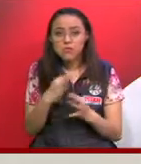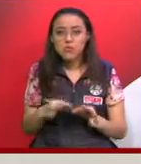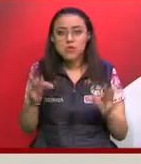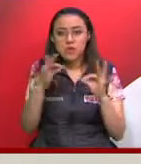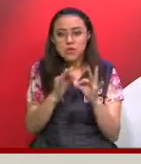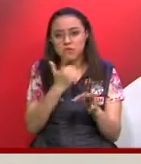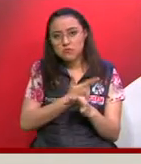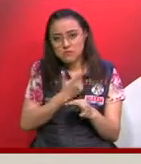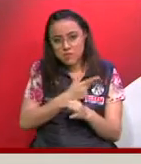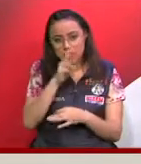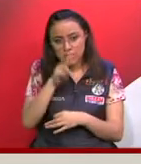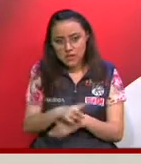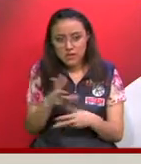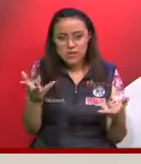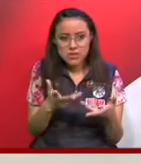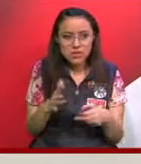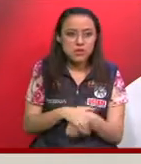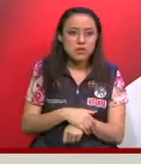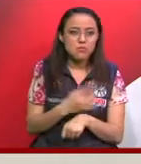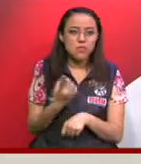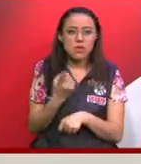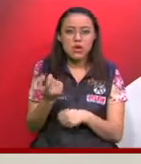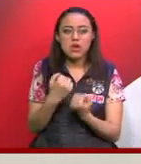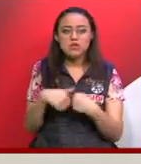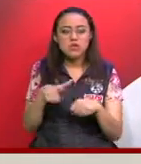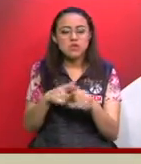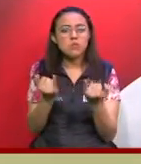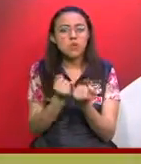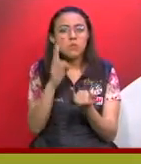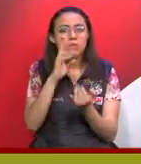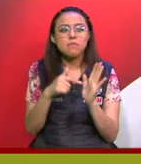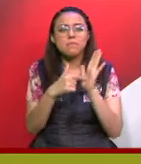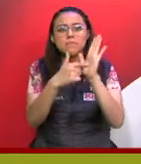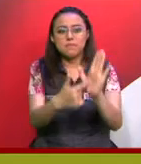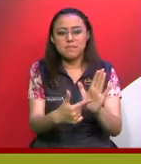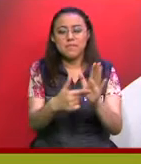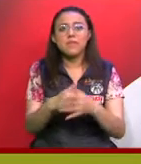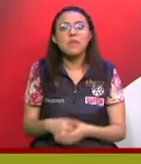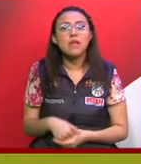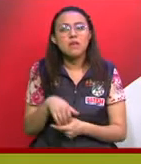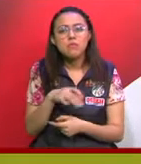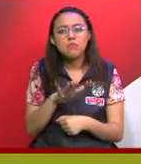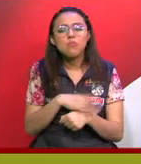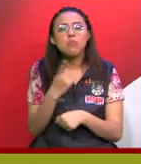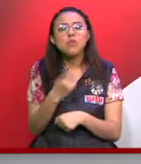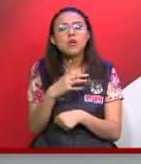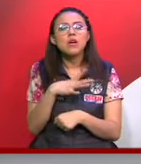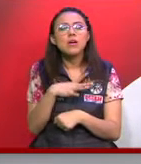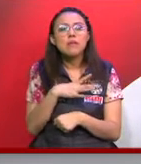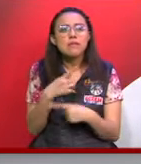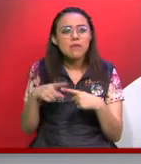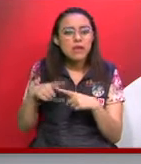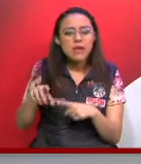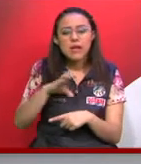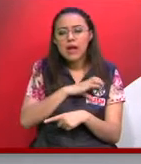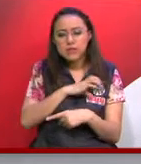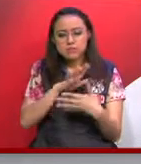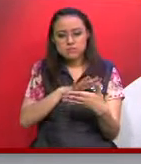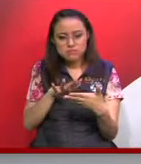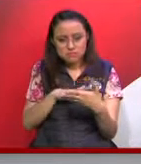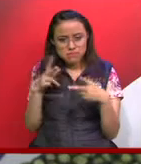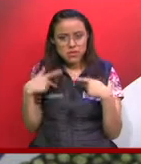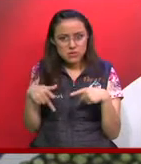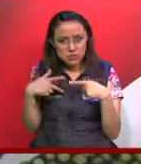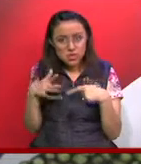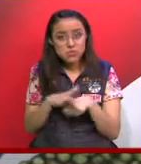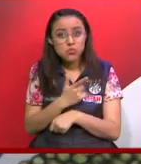poder regresar a algo que la sociedad también nos ha dado a nosotros, ¿no? La editorial se ha visto beneficiada por el cariño de los lectores,